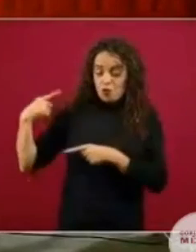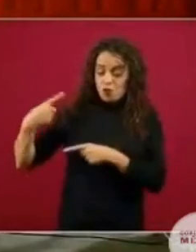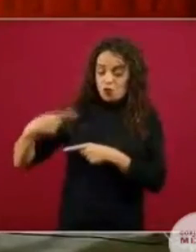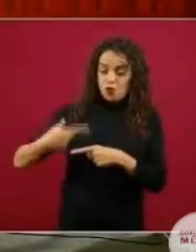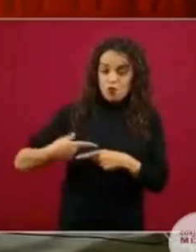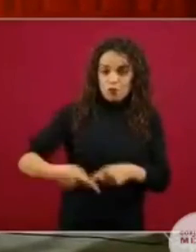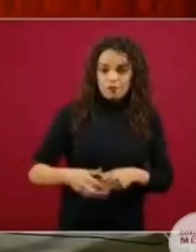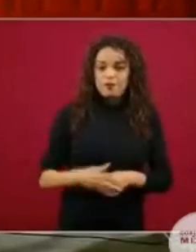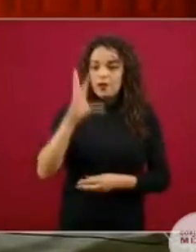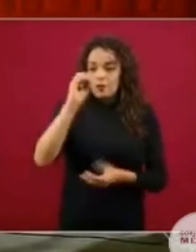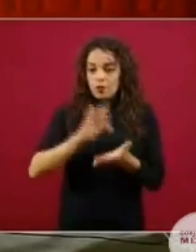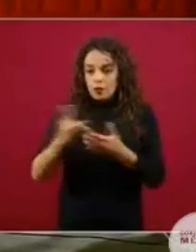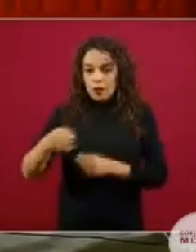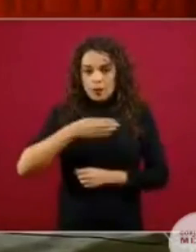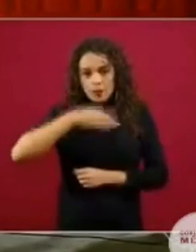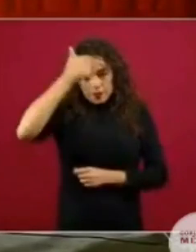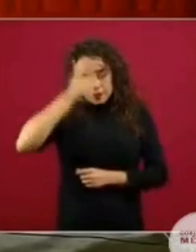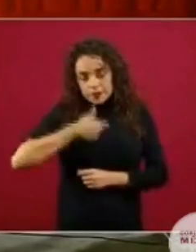gracias